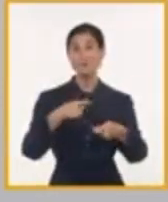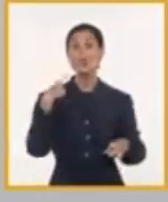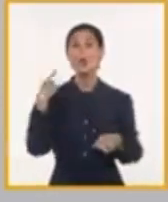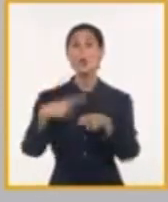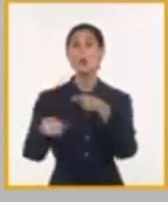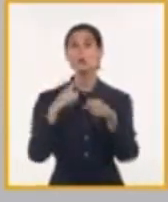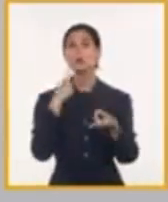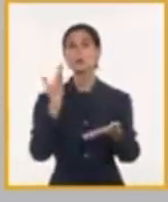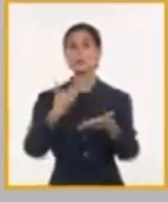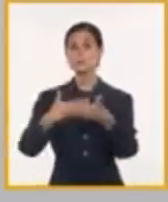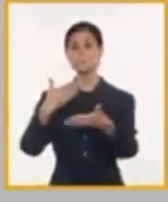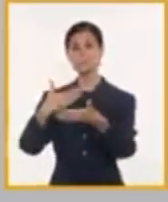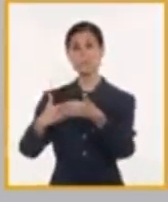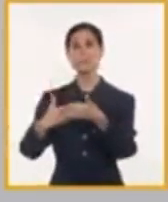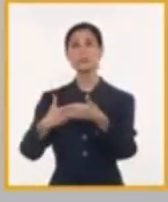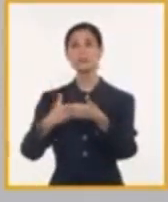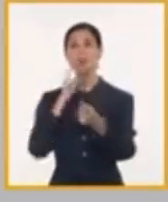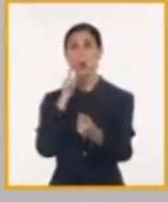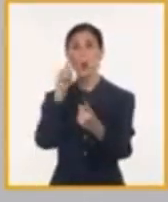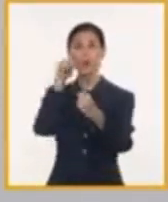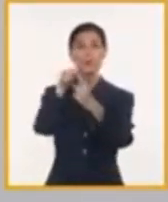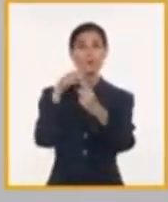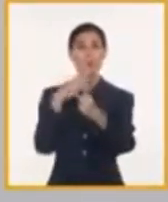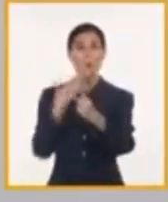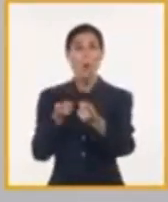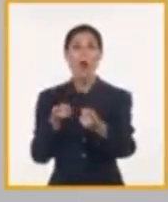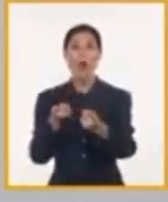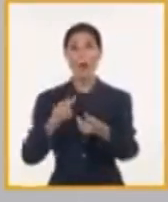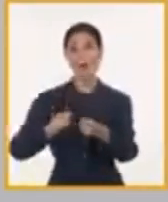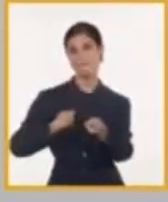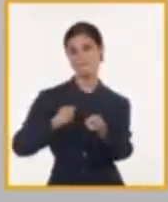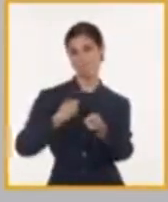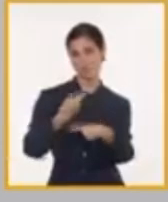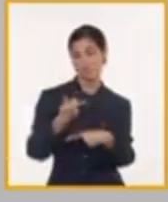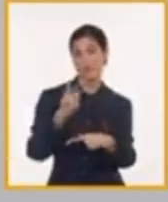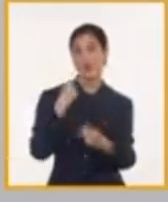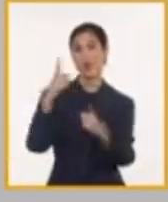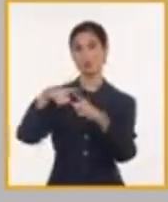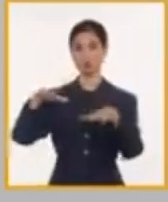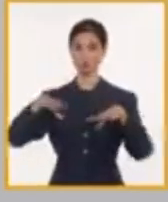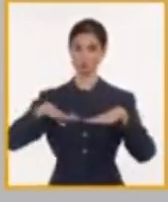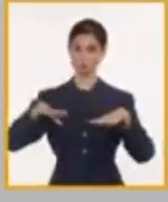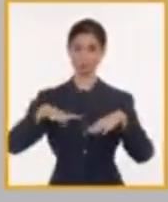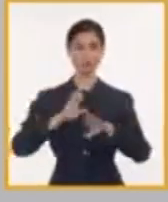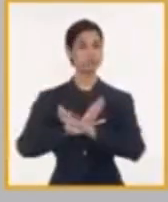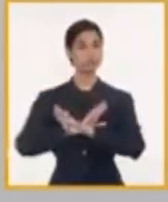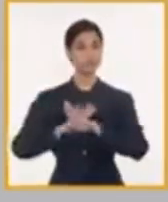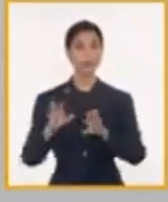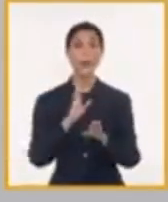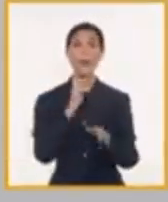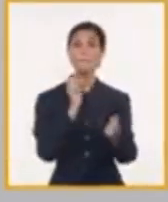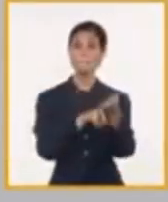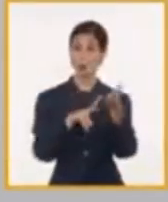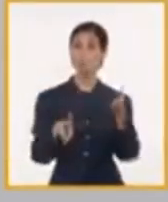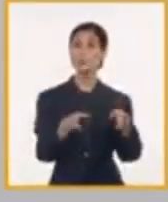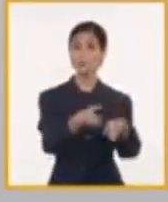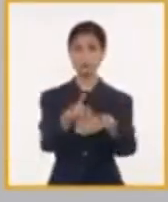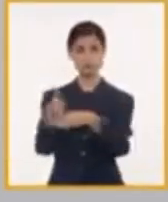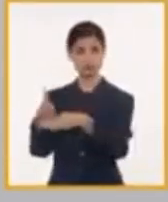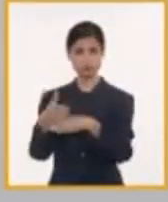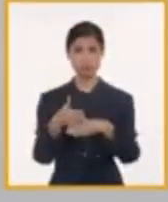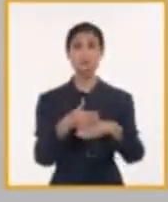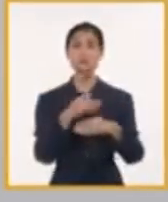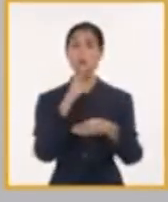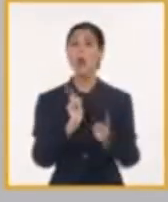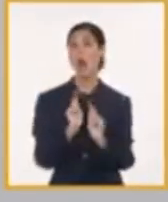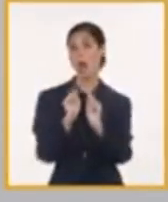dedicada fundamentalmente a la venta al turismo, Pesca Caribe, que tiene representación en varias provincias. Tenemos además una empresa